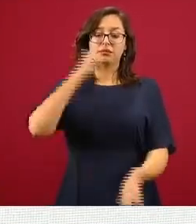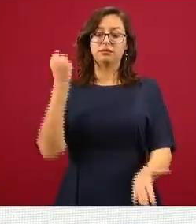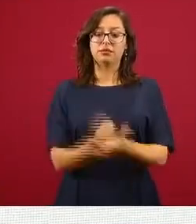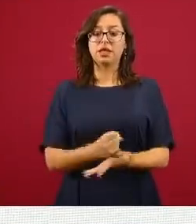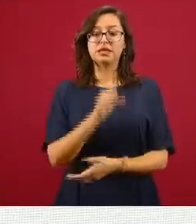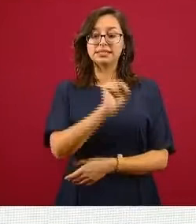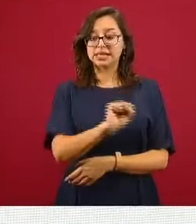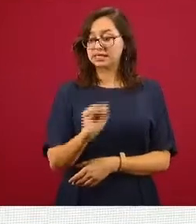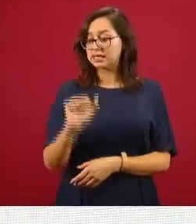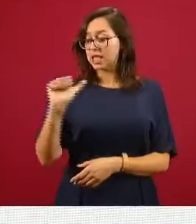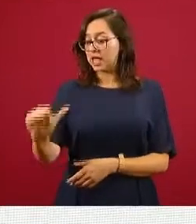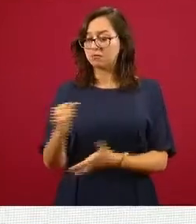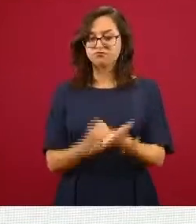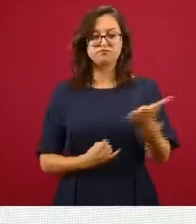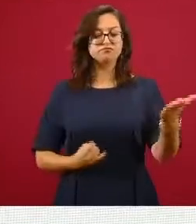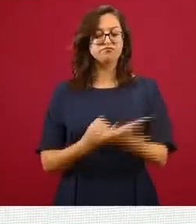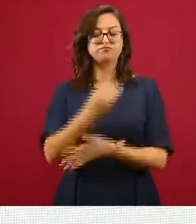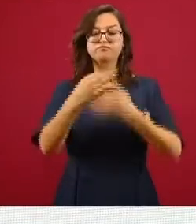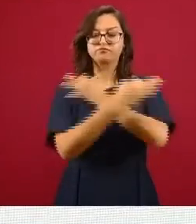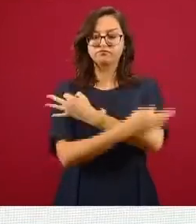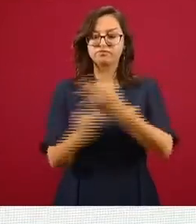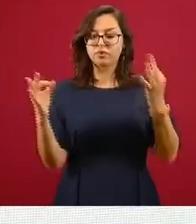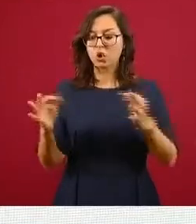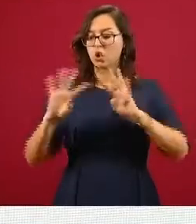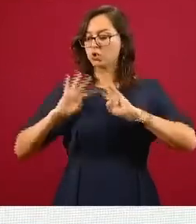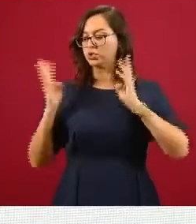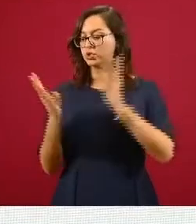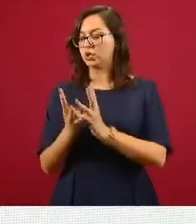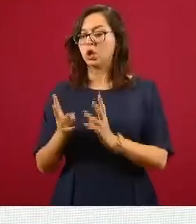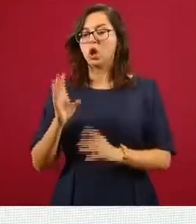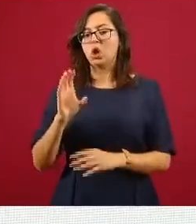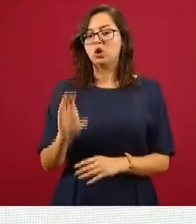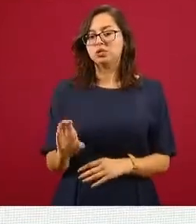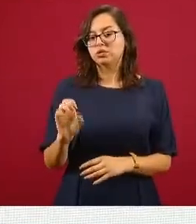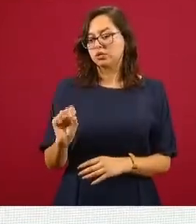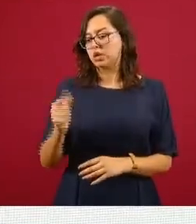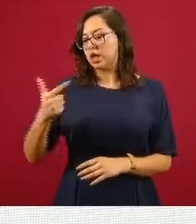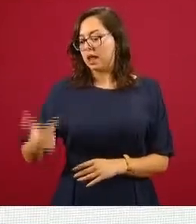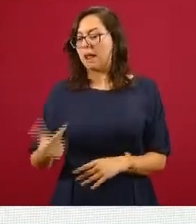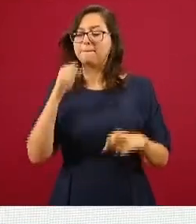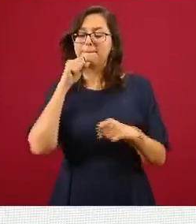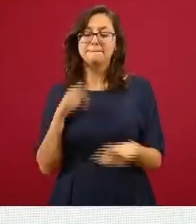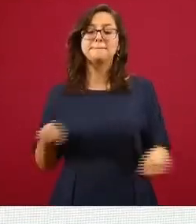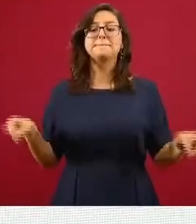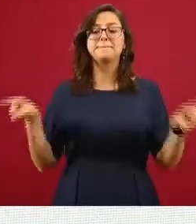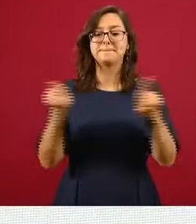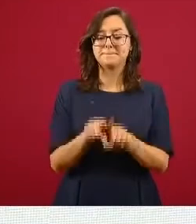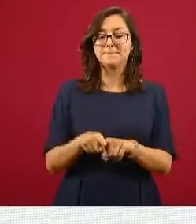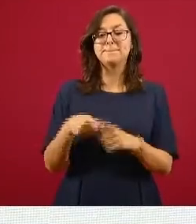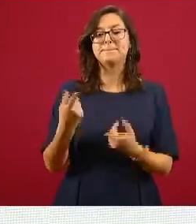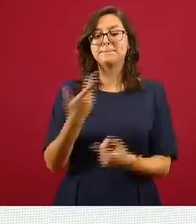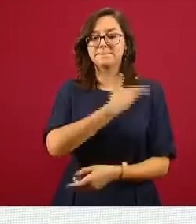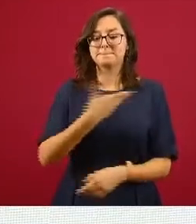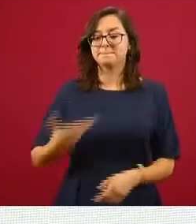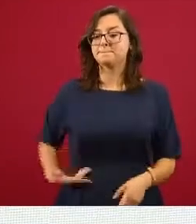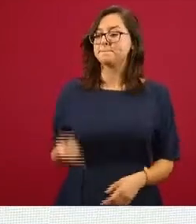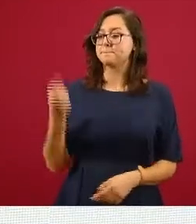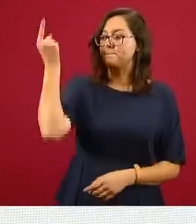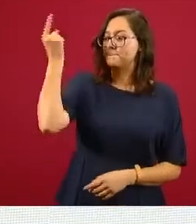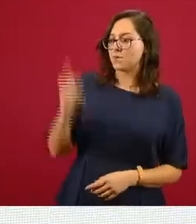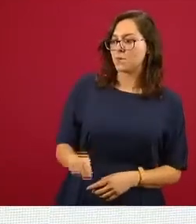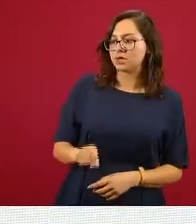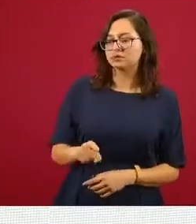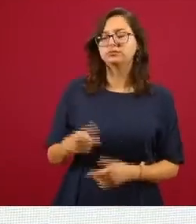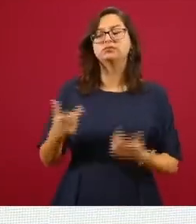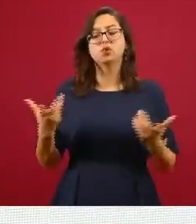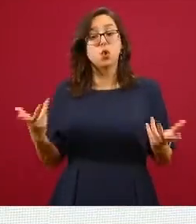la Secretaría de Salud, respaldada por el Consejo de Salubridad General y además acompañada de un decreto presidencial, y